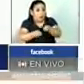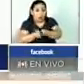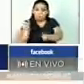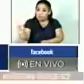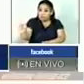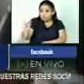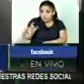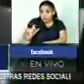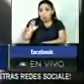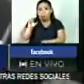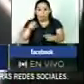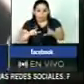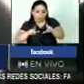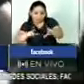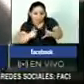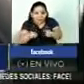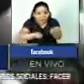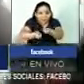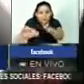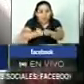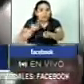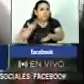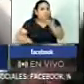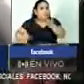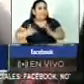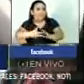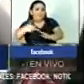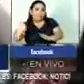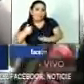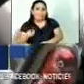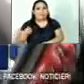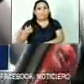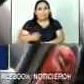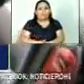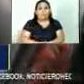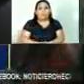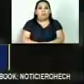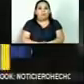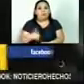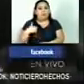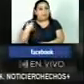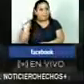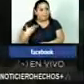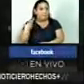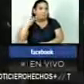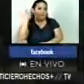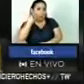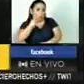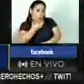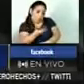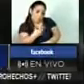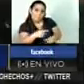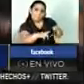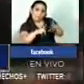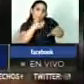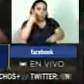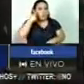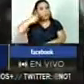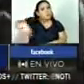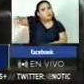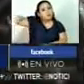documentos o placas sean decomisados por las autoridades. Ya me han querido quitar las placas en la parte de Sollapango